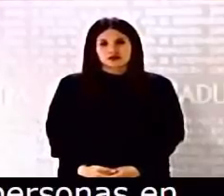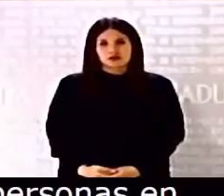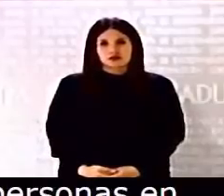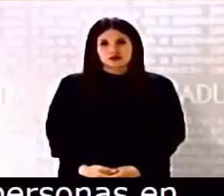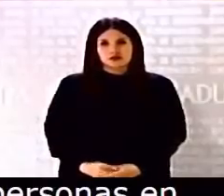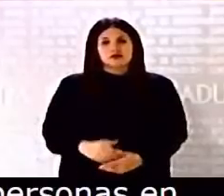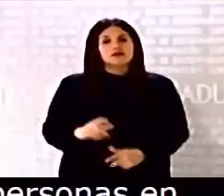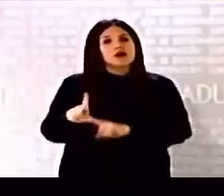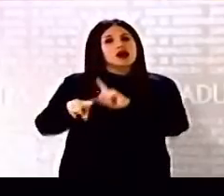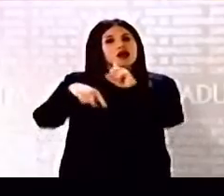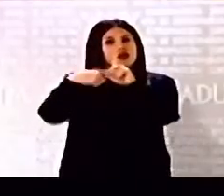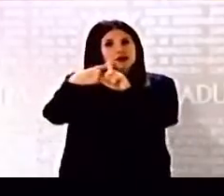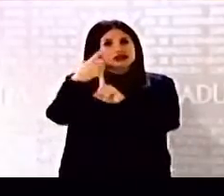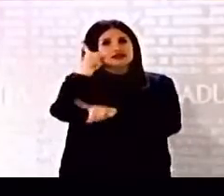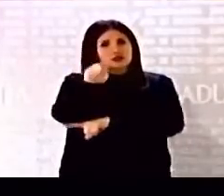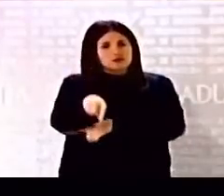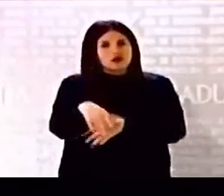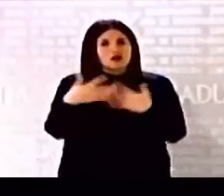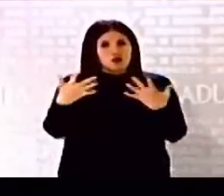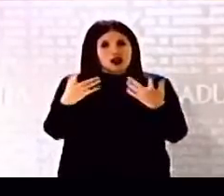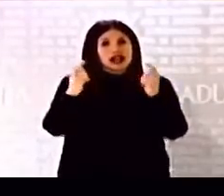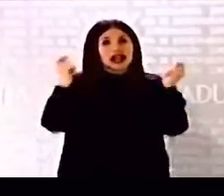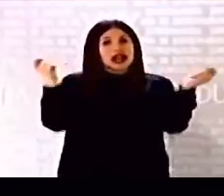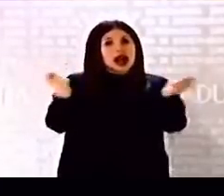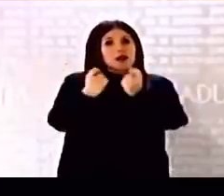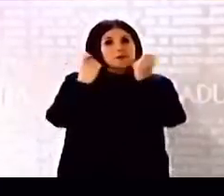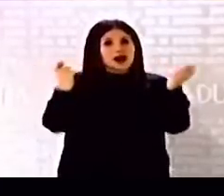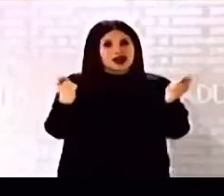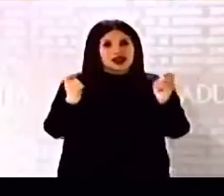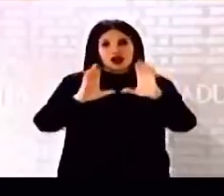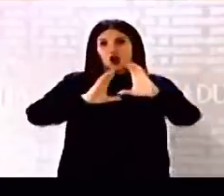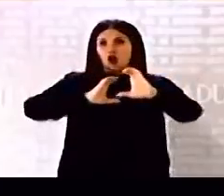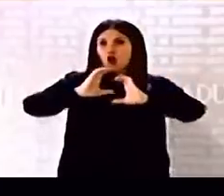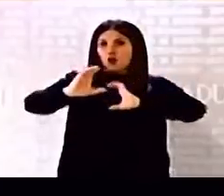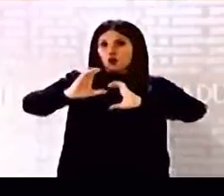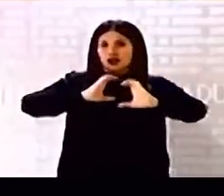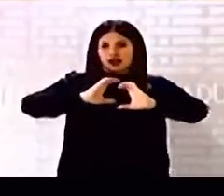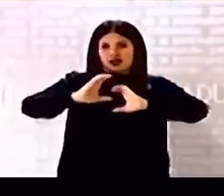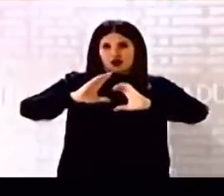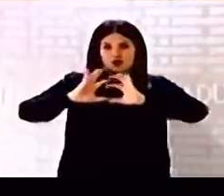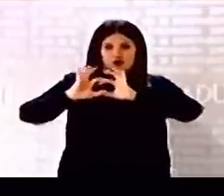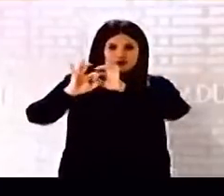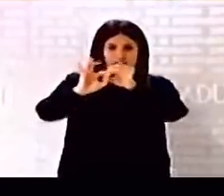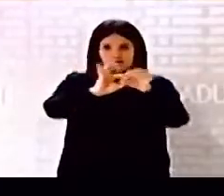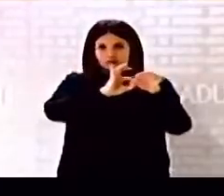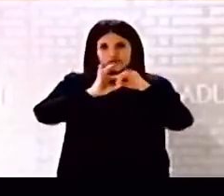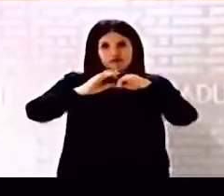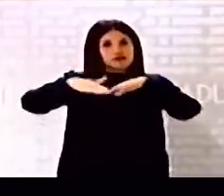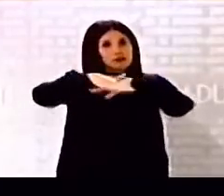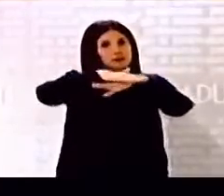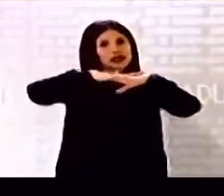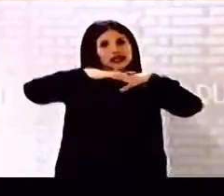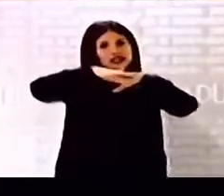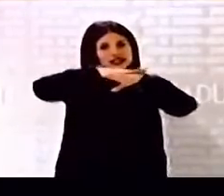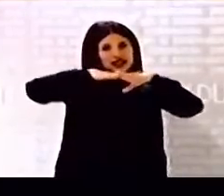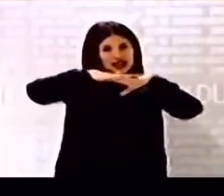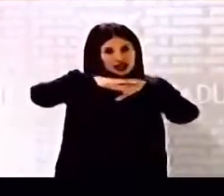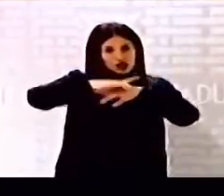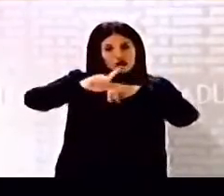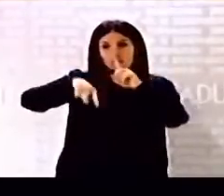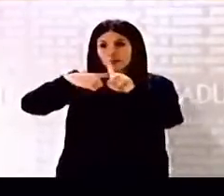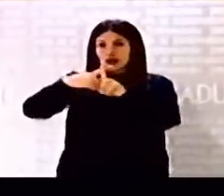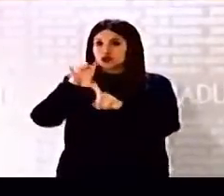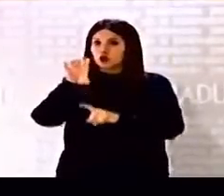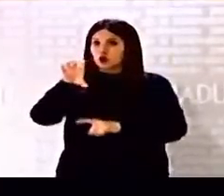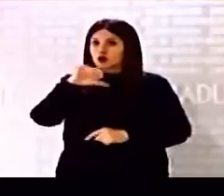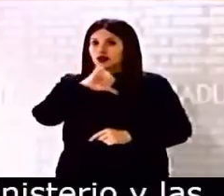Y además habrá una campaña de comunicación conjunta entre el Ministerio y las comunidades